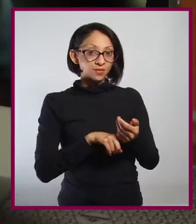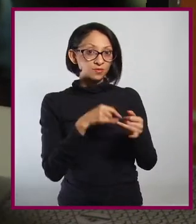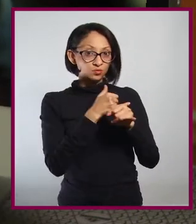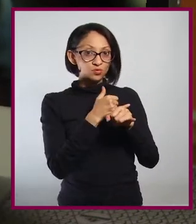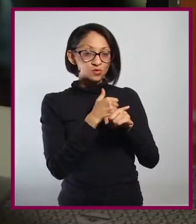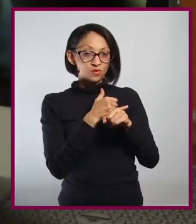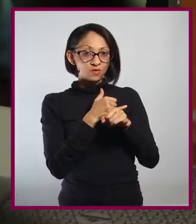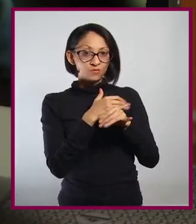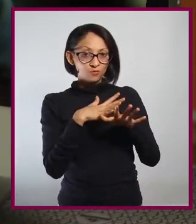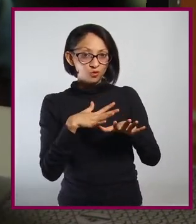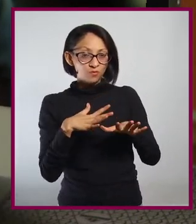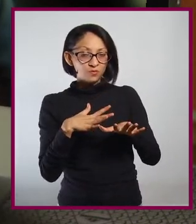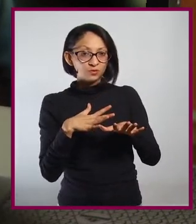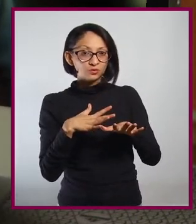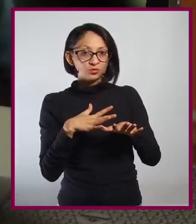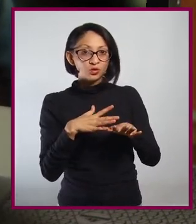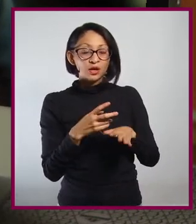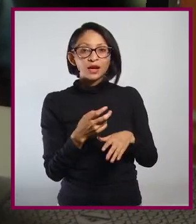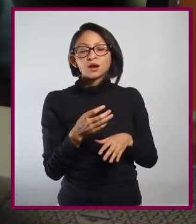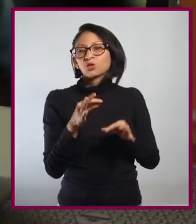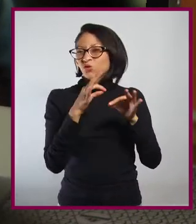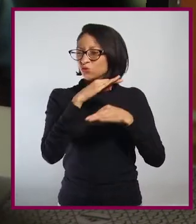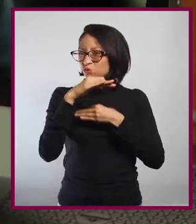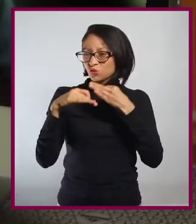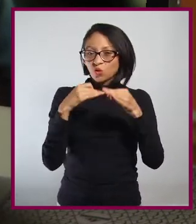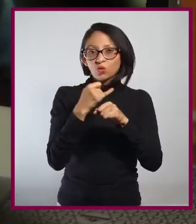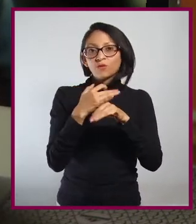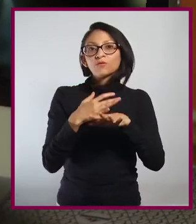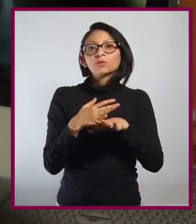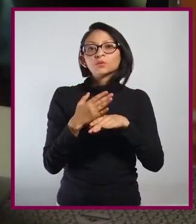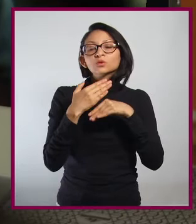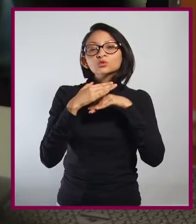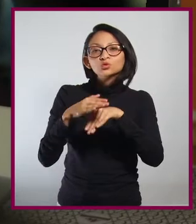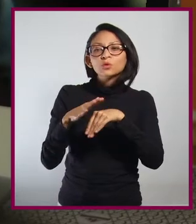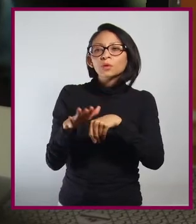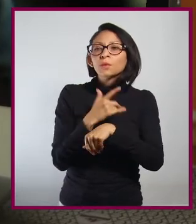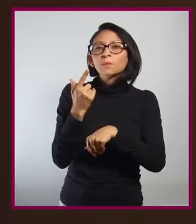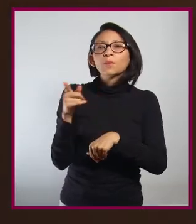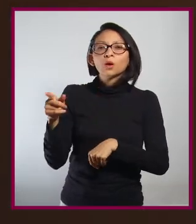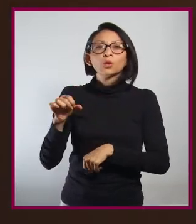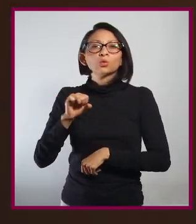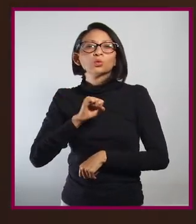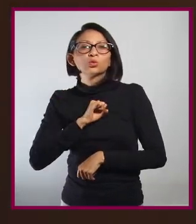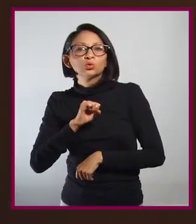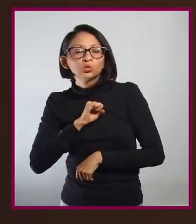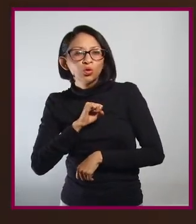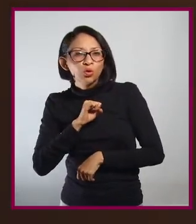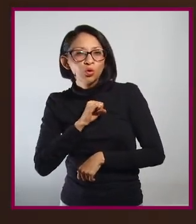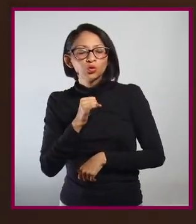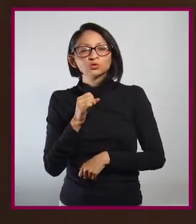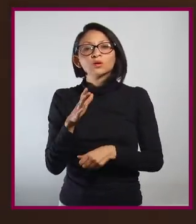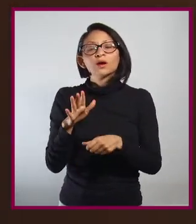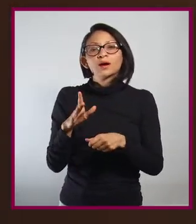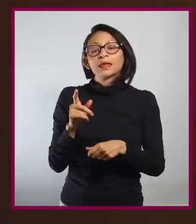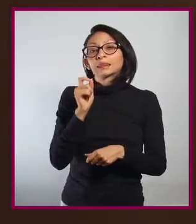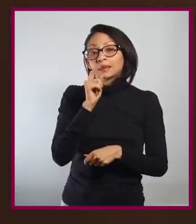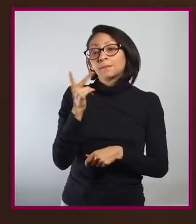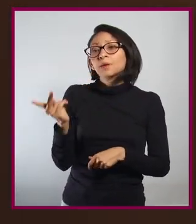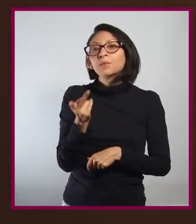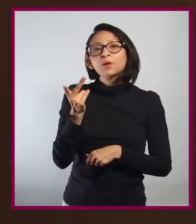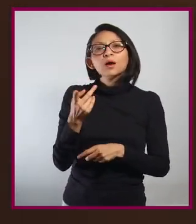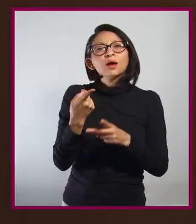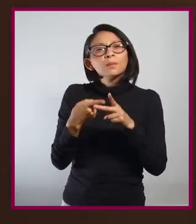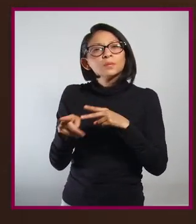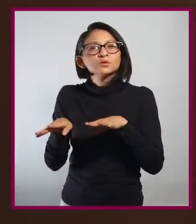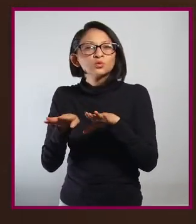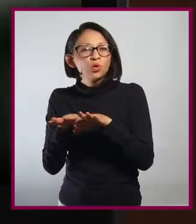la información se concentra en el abordaje de por qué tiene tos, se identifica la causa y